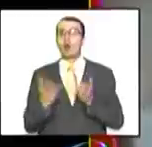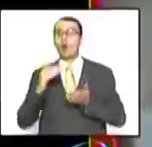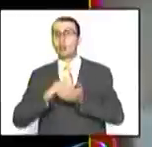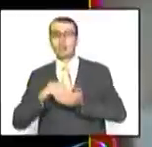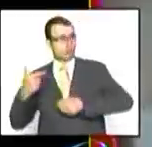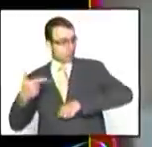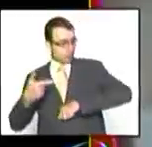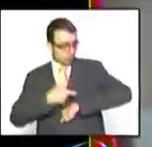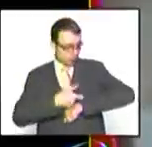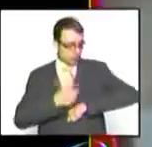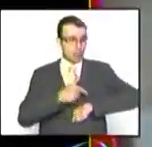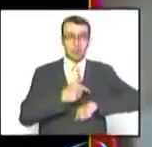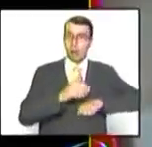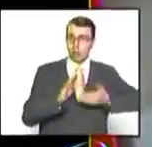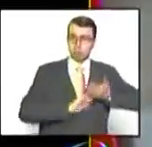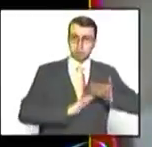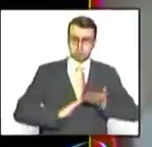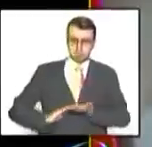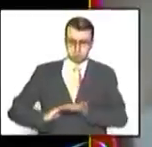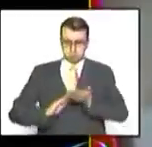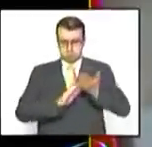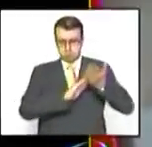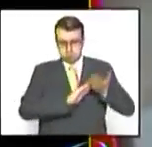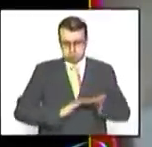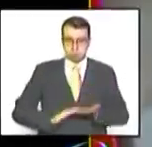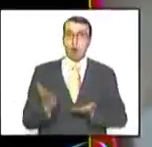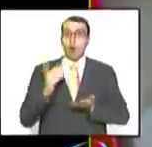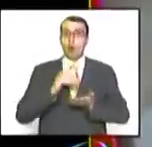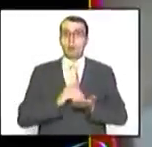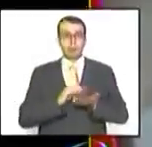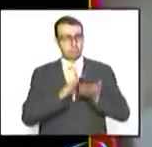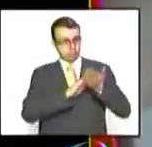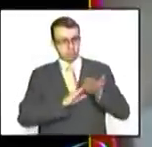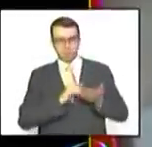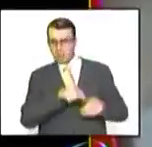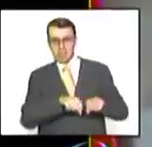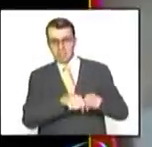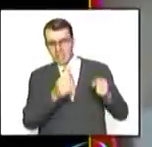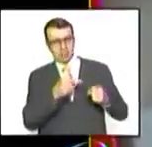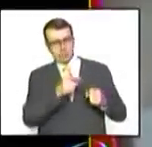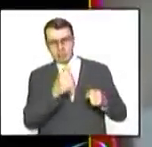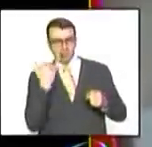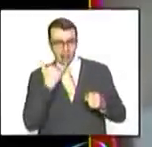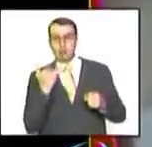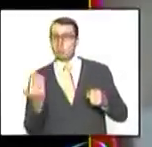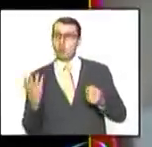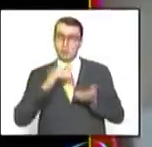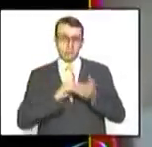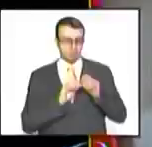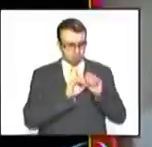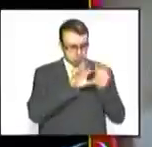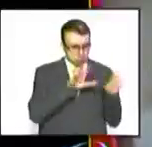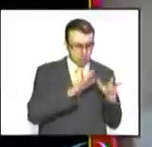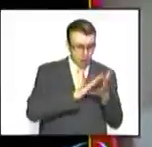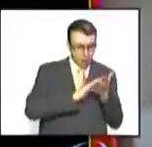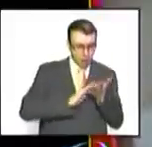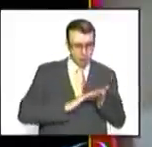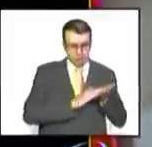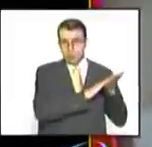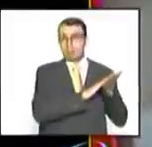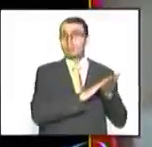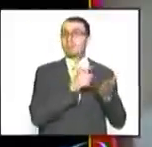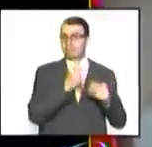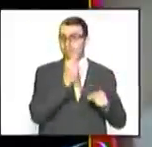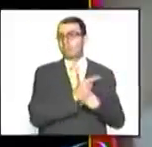reparar, son los que van a encargarse del tejido que está dañado. Como veíamos en la gráfica